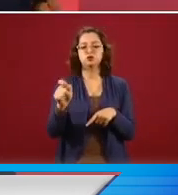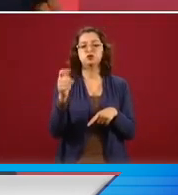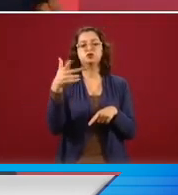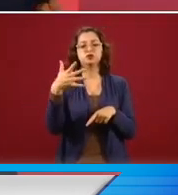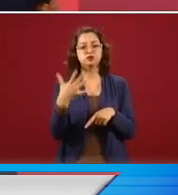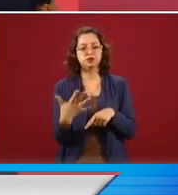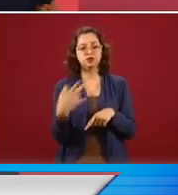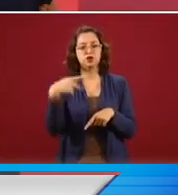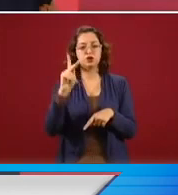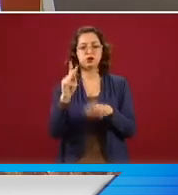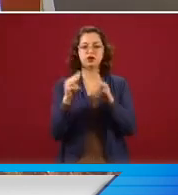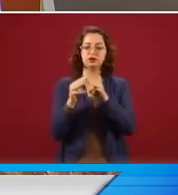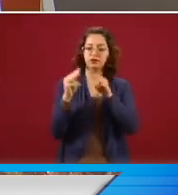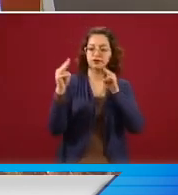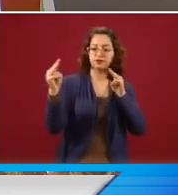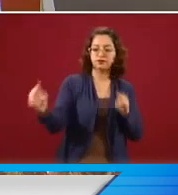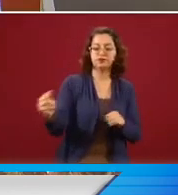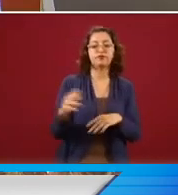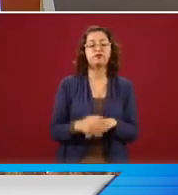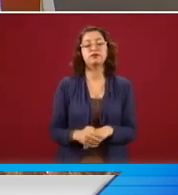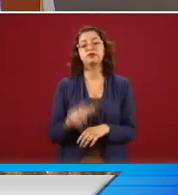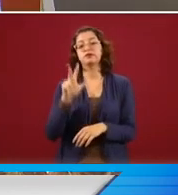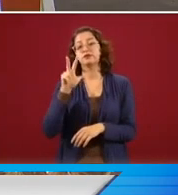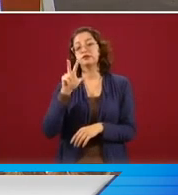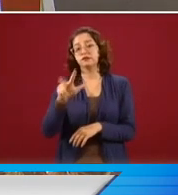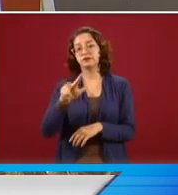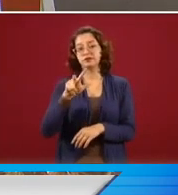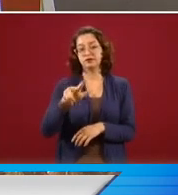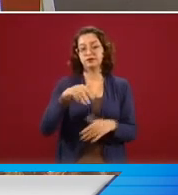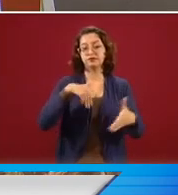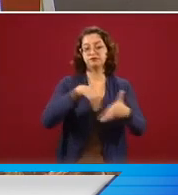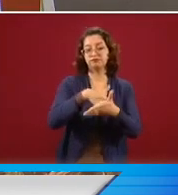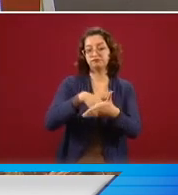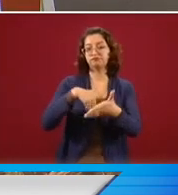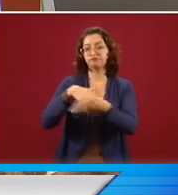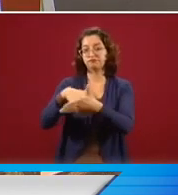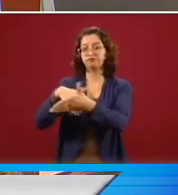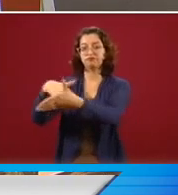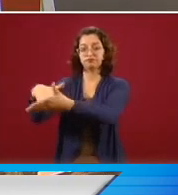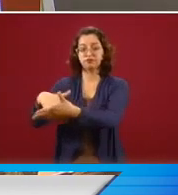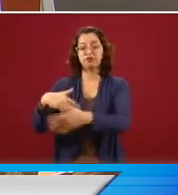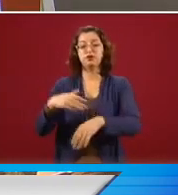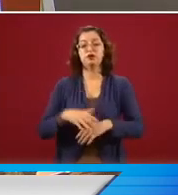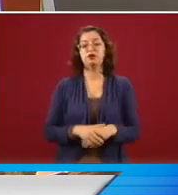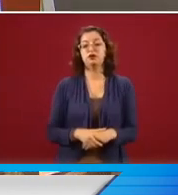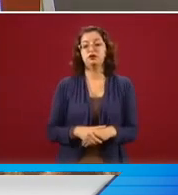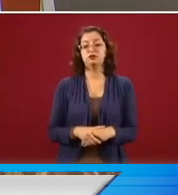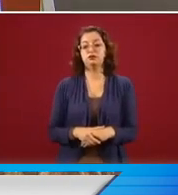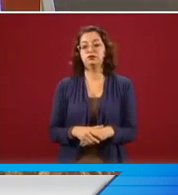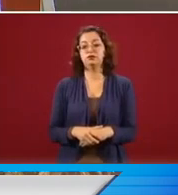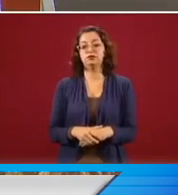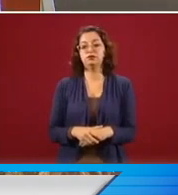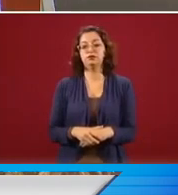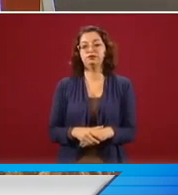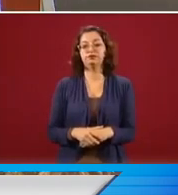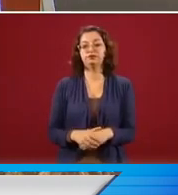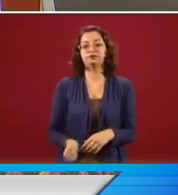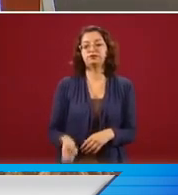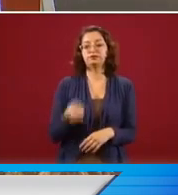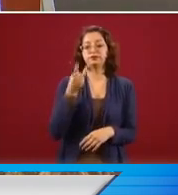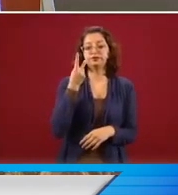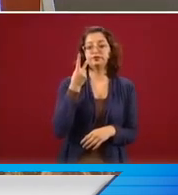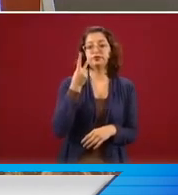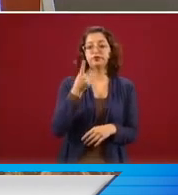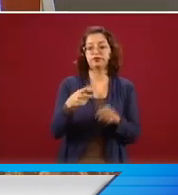línea 3 del tren ligero en Guadalajara. La obra tiene una longitud de 21.5 kilómetros. Cuenta con 18 estaciones y 2 tramos